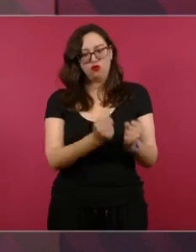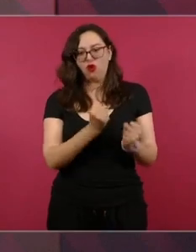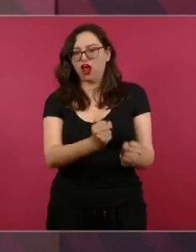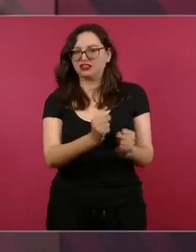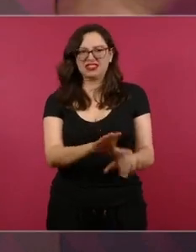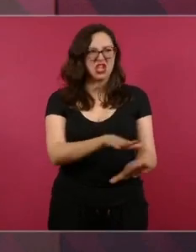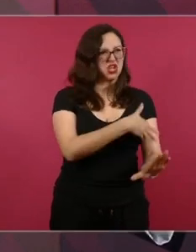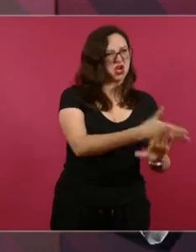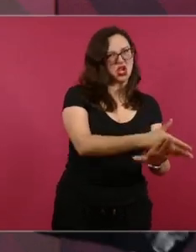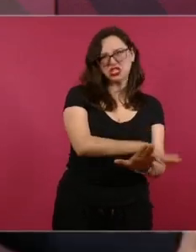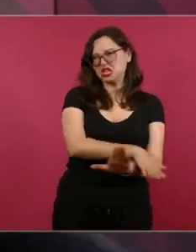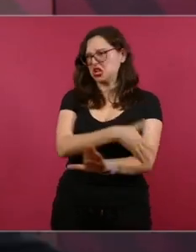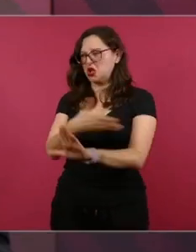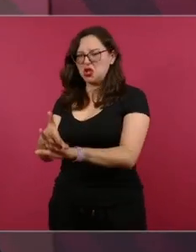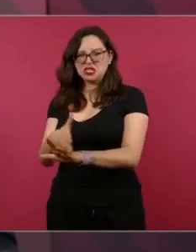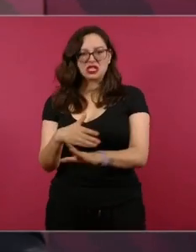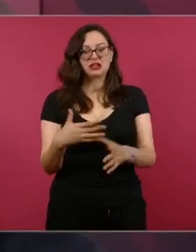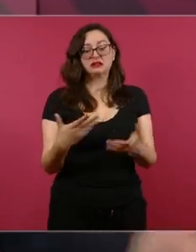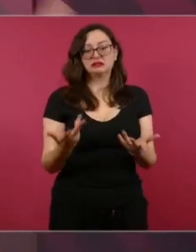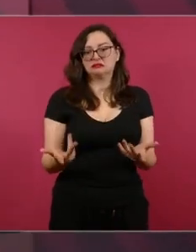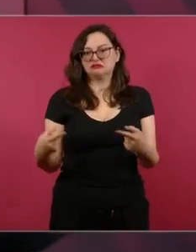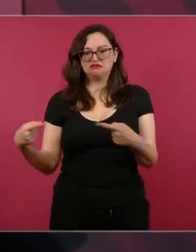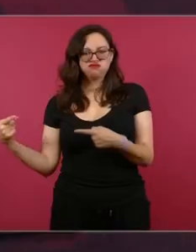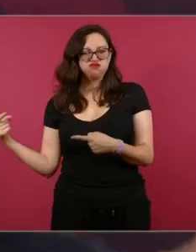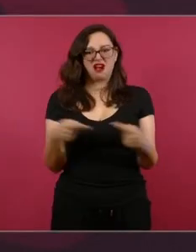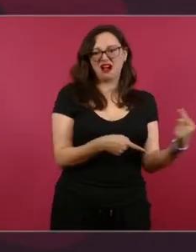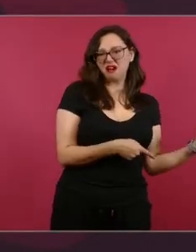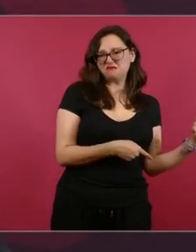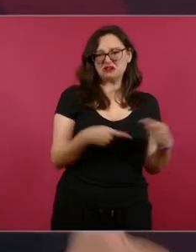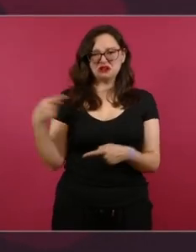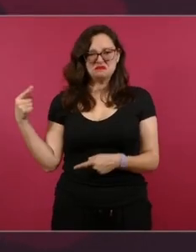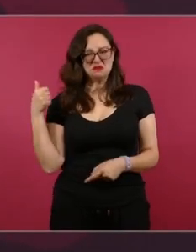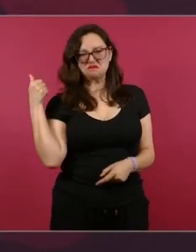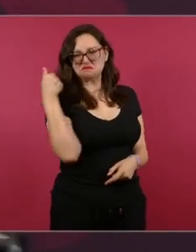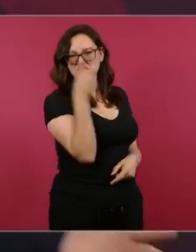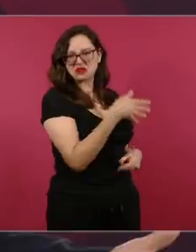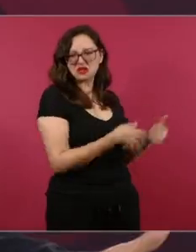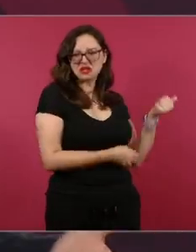otras televisoras a favor de otro, y se dicen